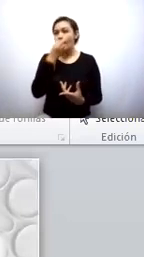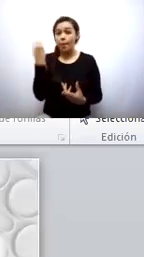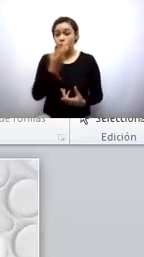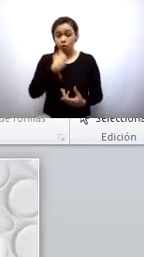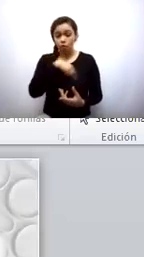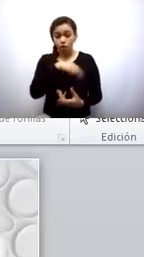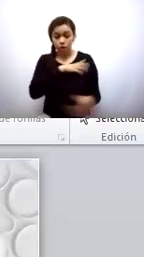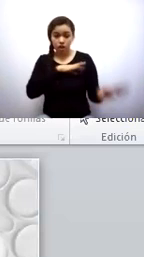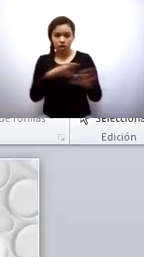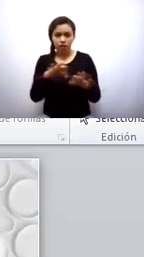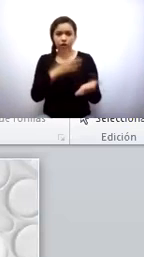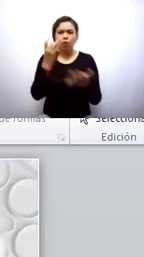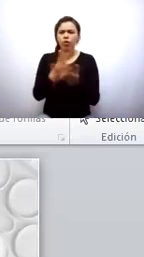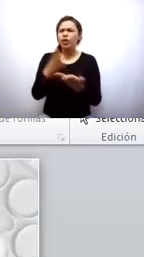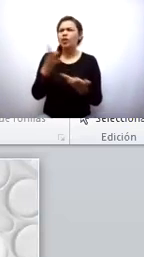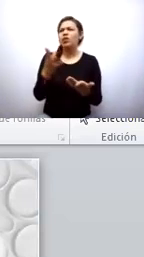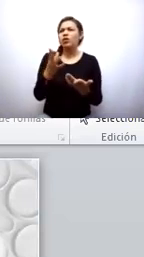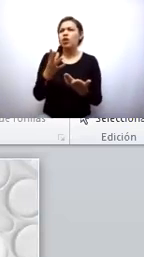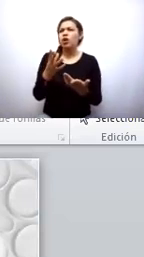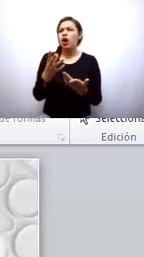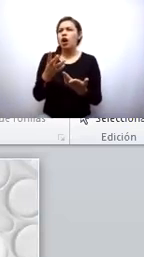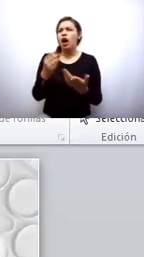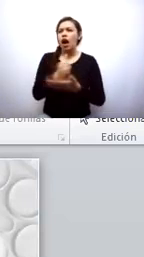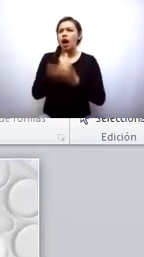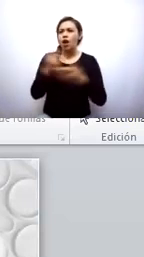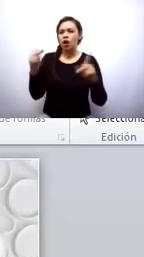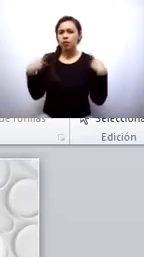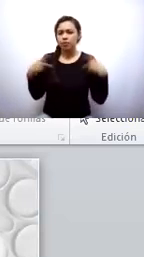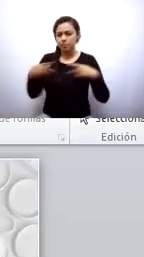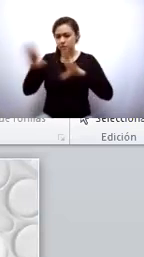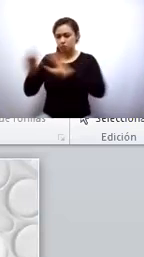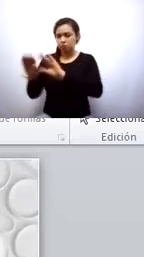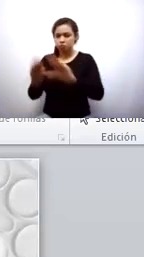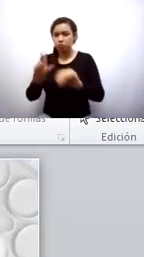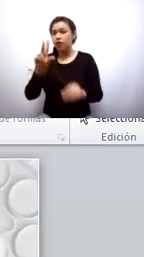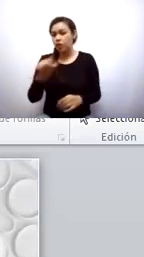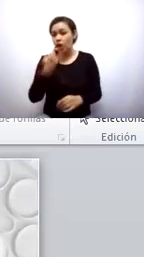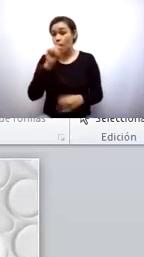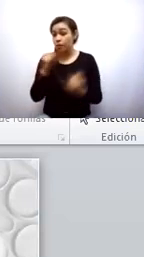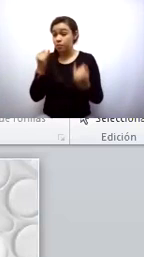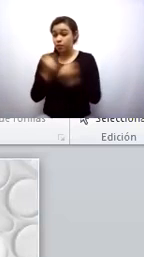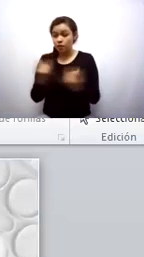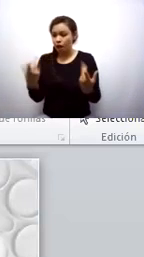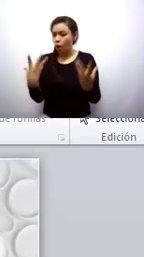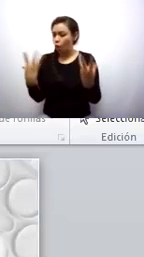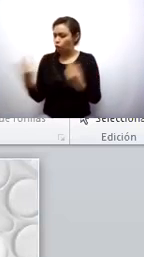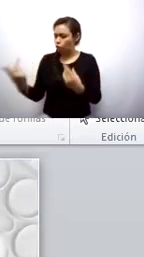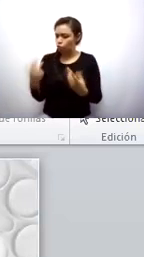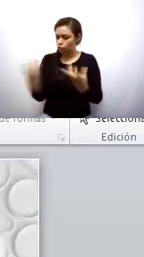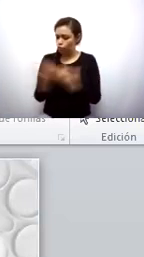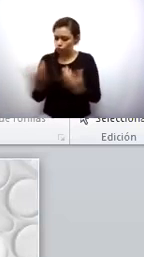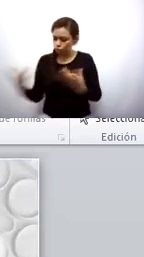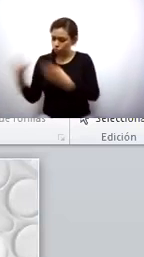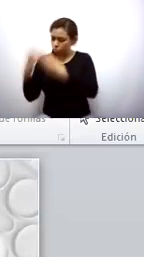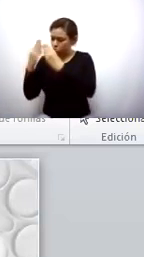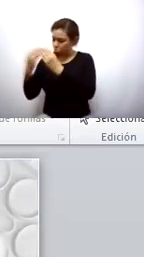somos sujetos que ayudan a formar a otras personas, sino que al mismo tiempo nosotros nos formamos junto con ellas. Y pues